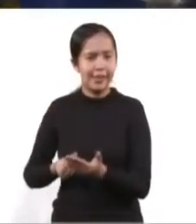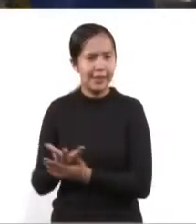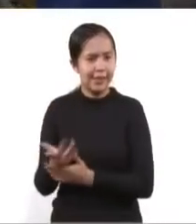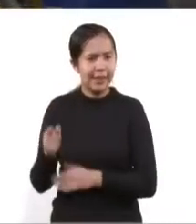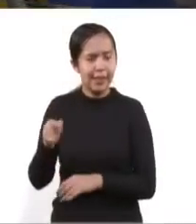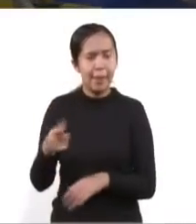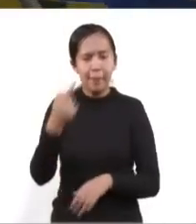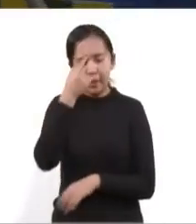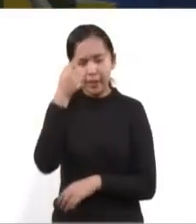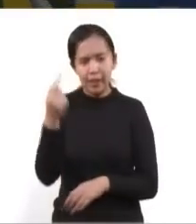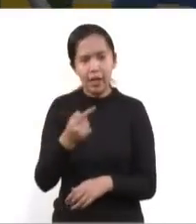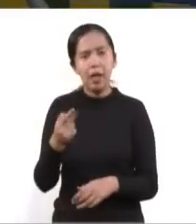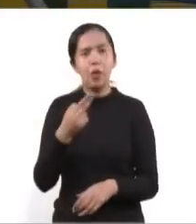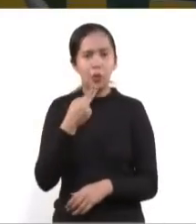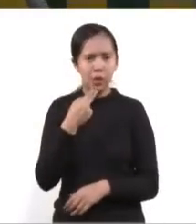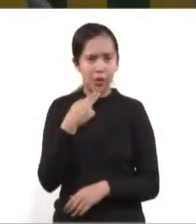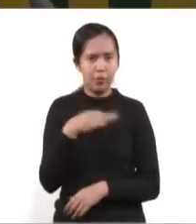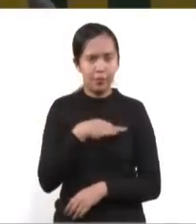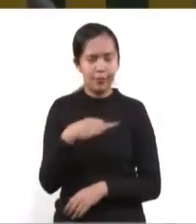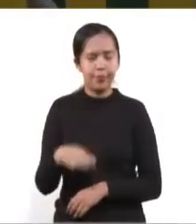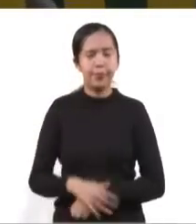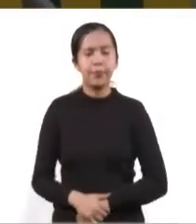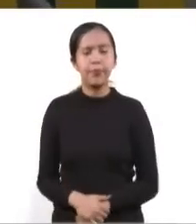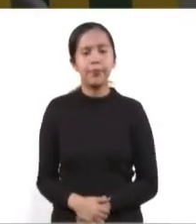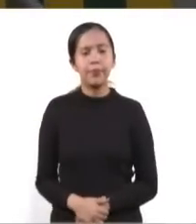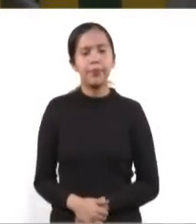cierre de los equipos.